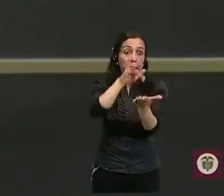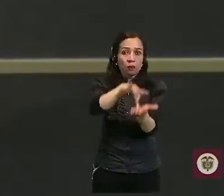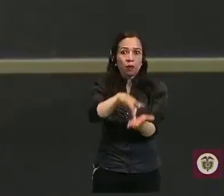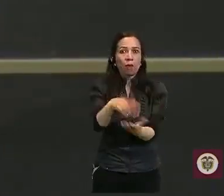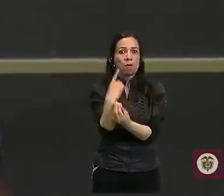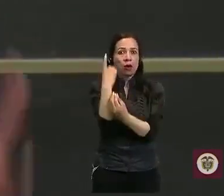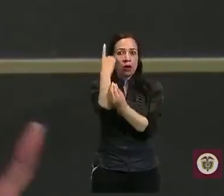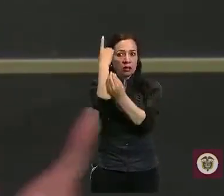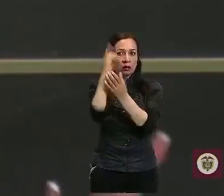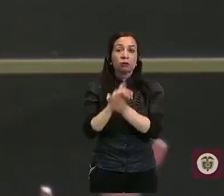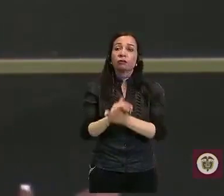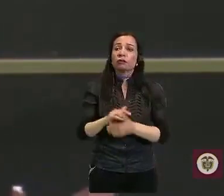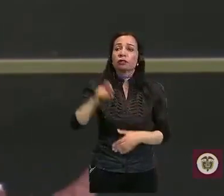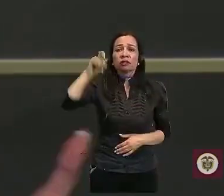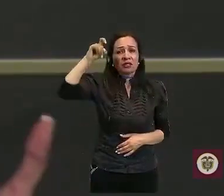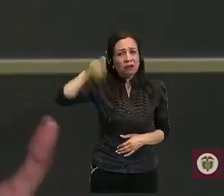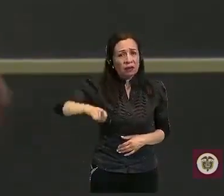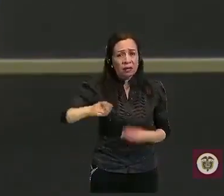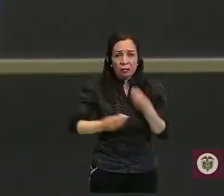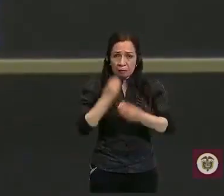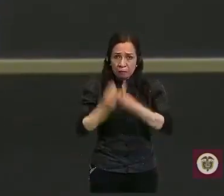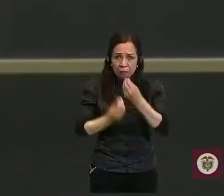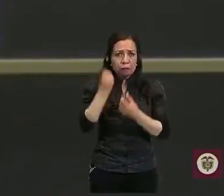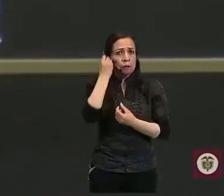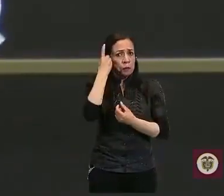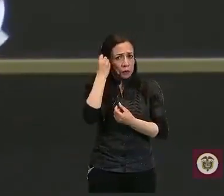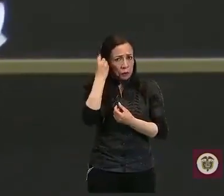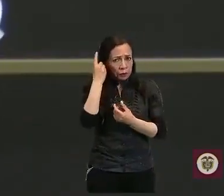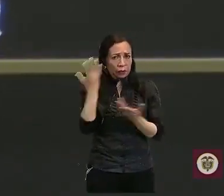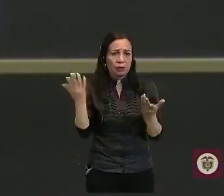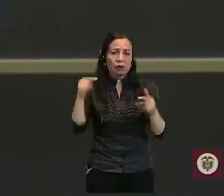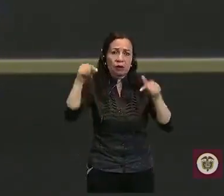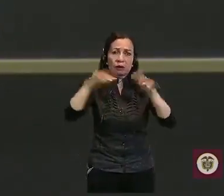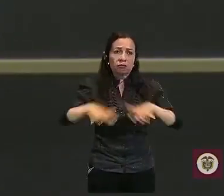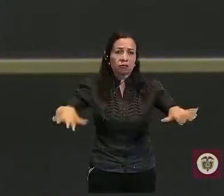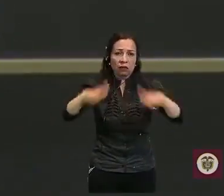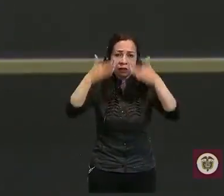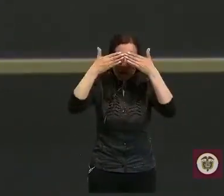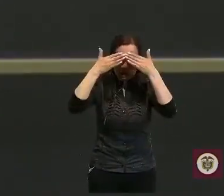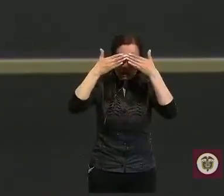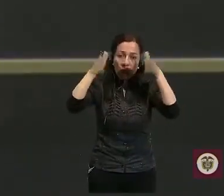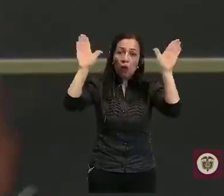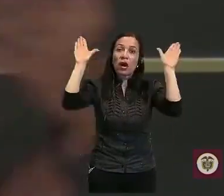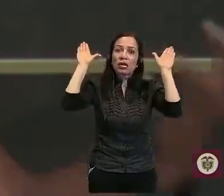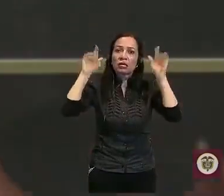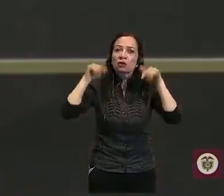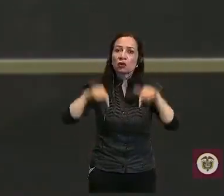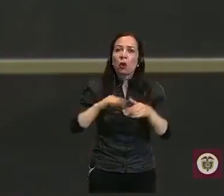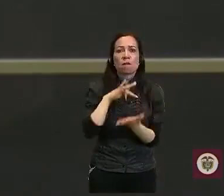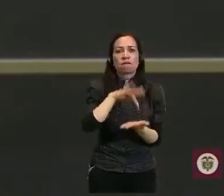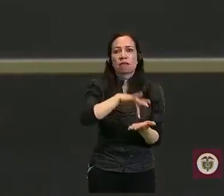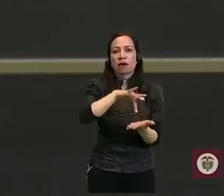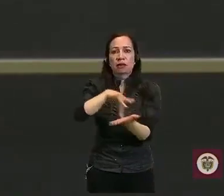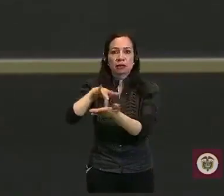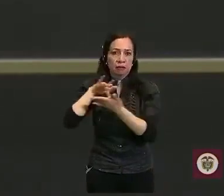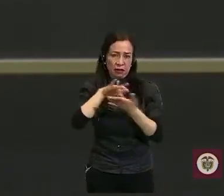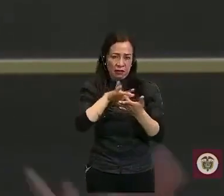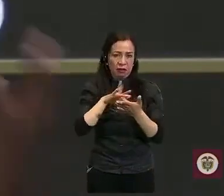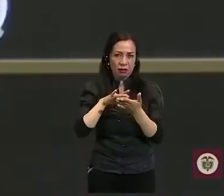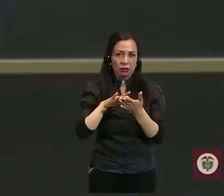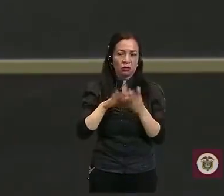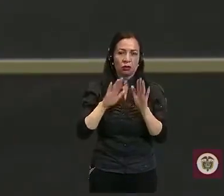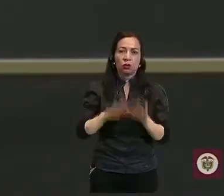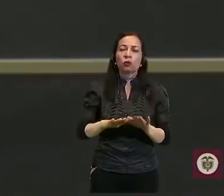es necesario también poder entender que en nuestras democracias, que son participativas,